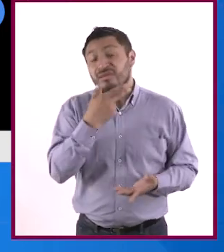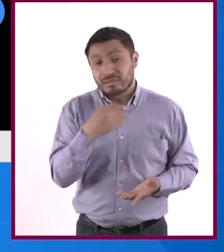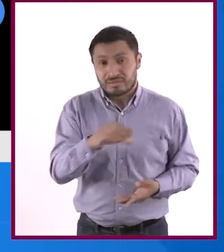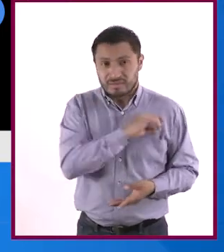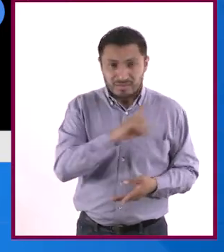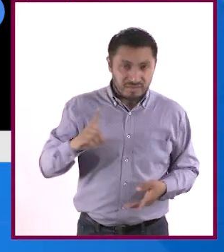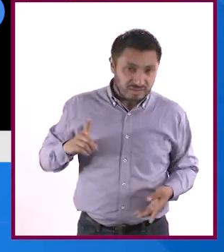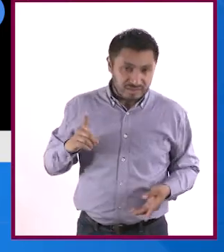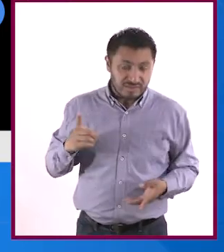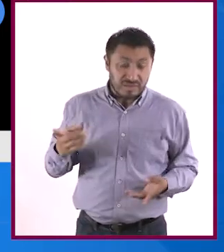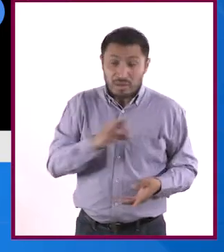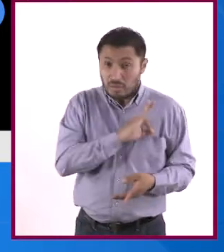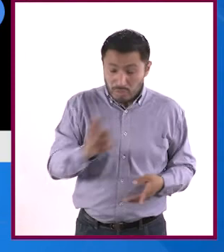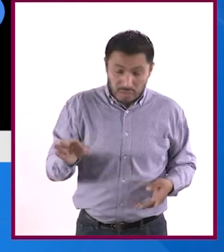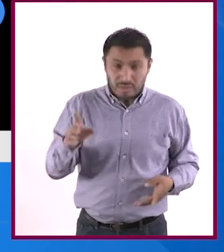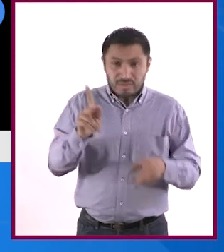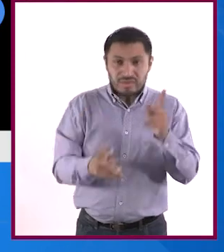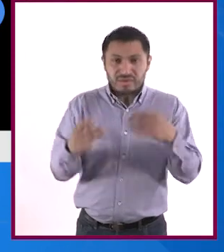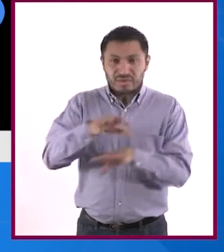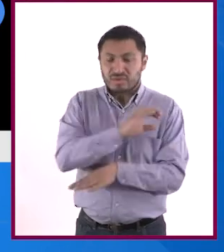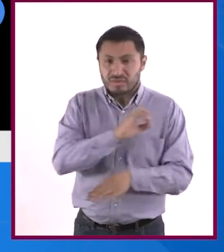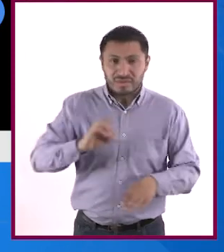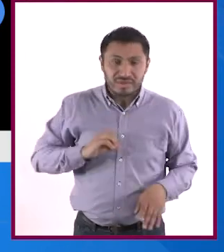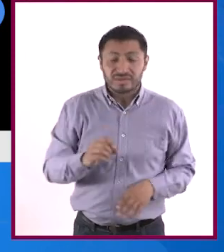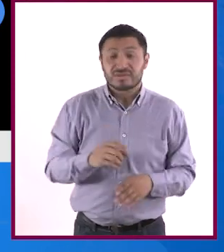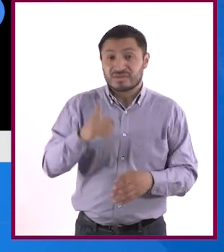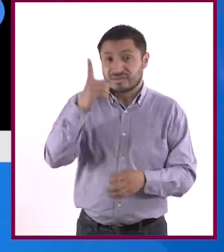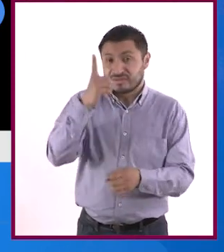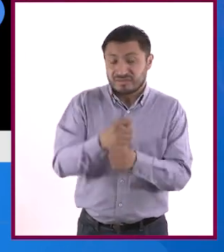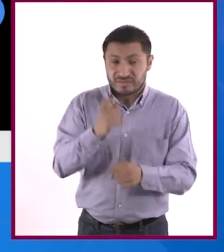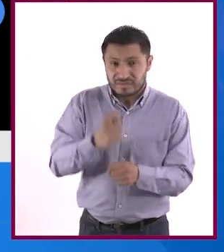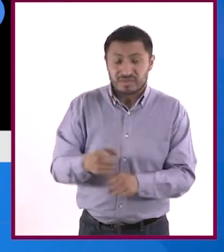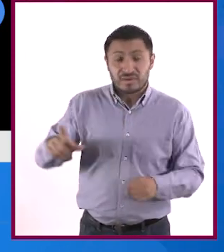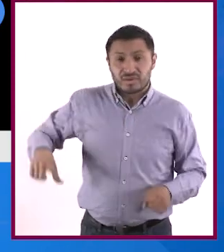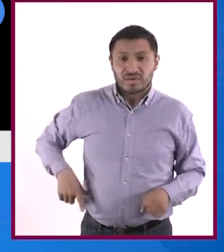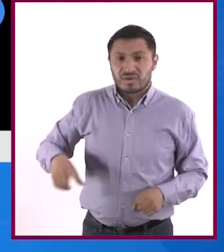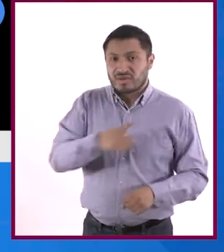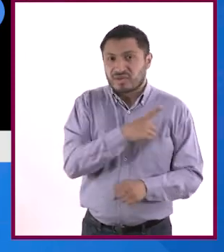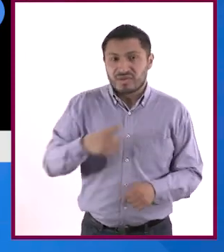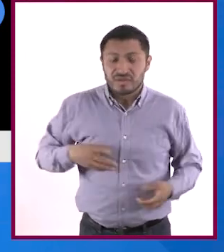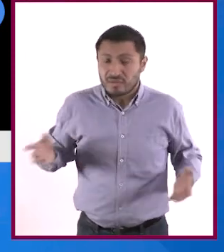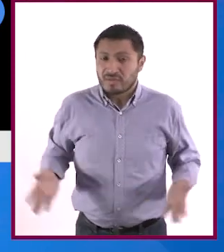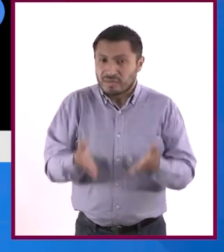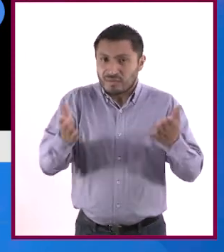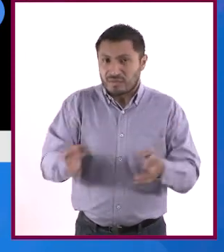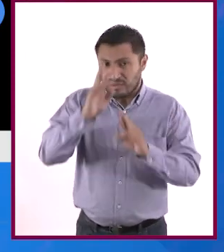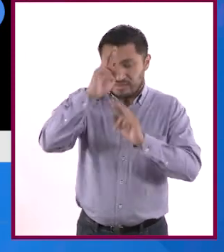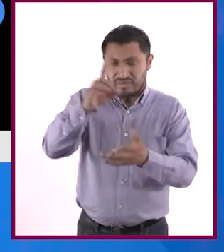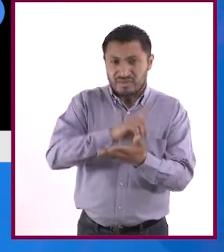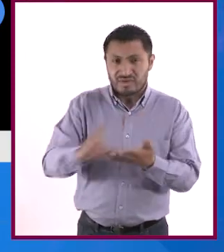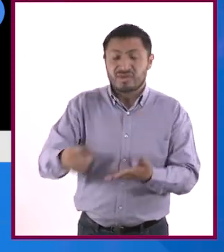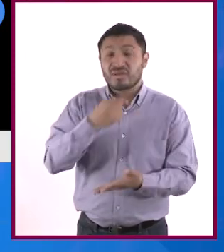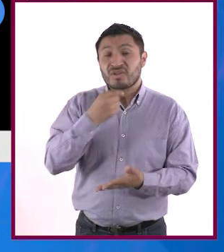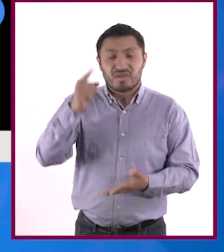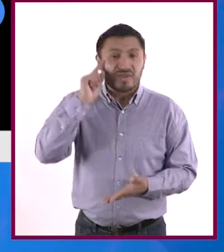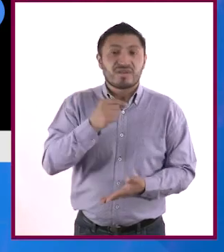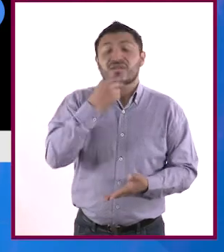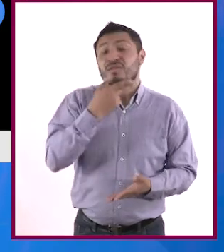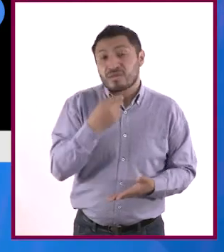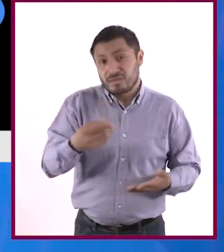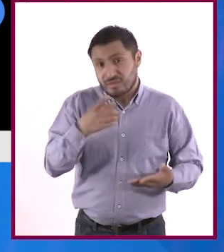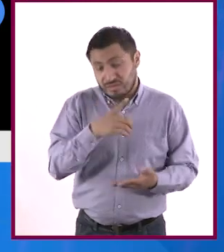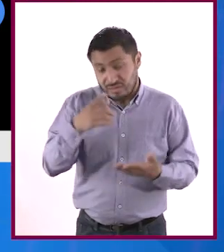en diferentes niveles, ¿no? En primer lugar, el Estado tiene una obligación de promover el respeto a los derechos humanos de niñas y niños y